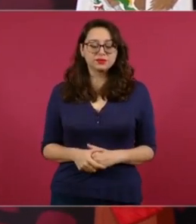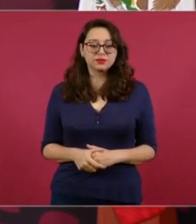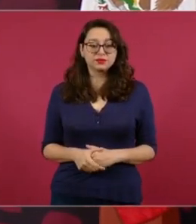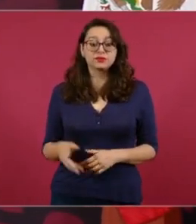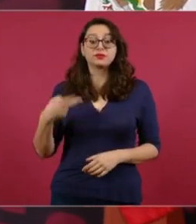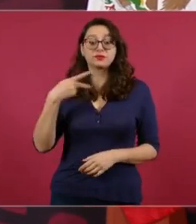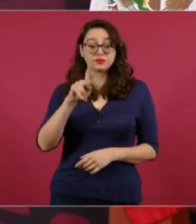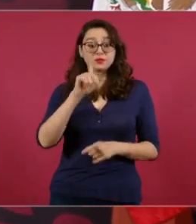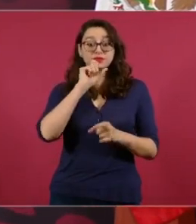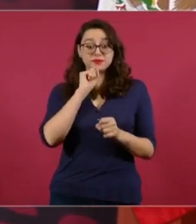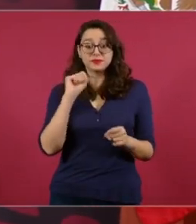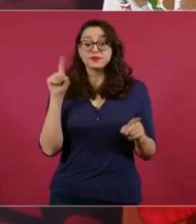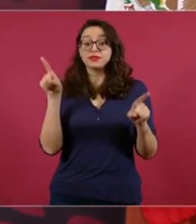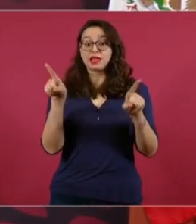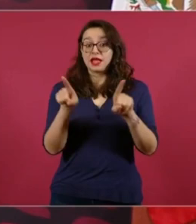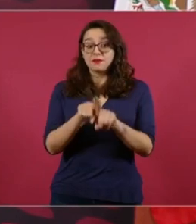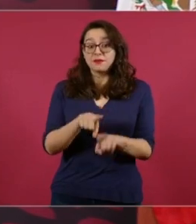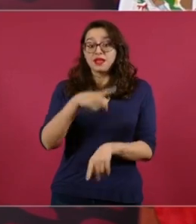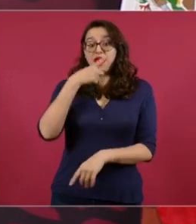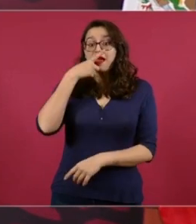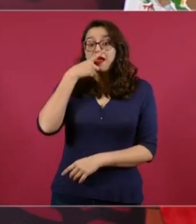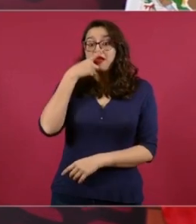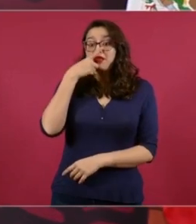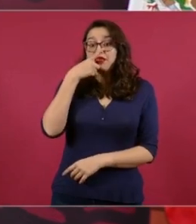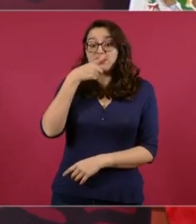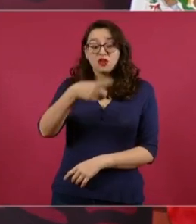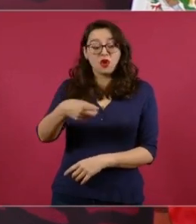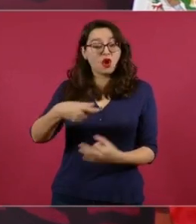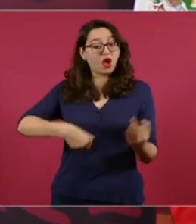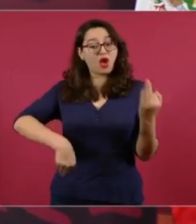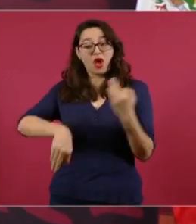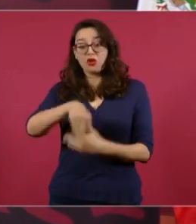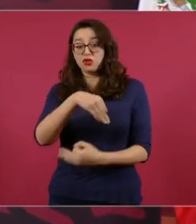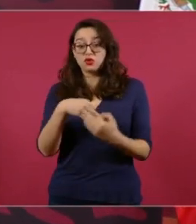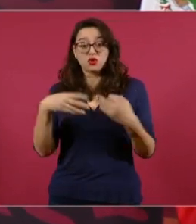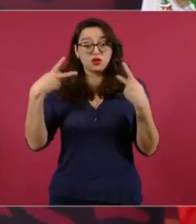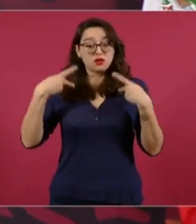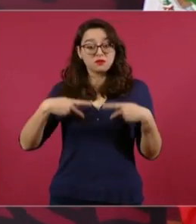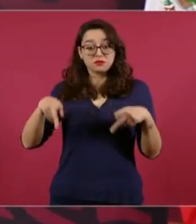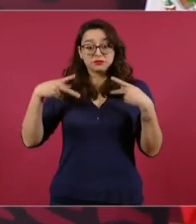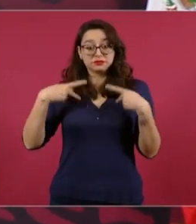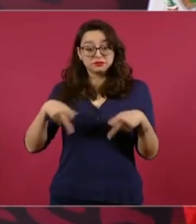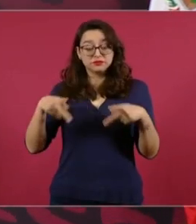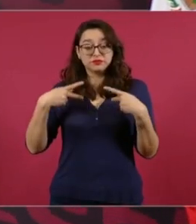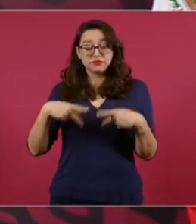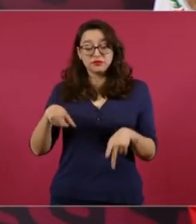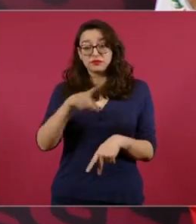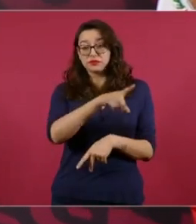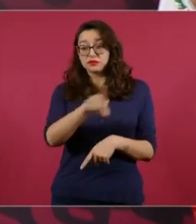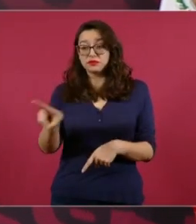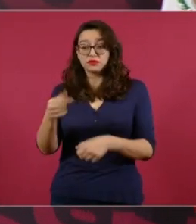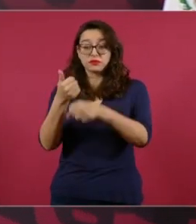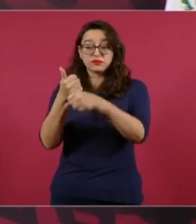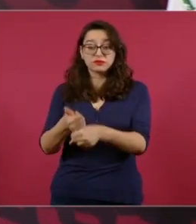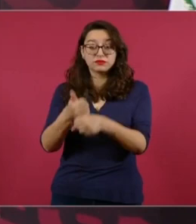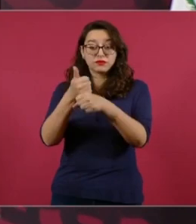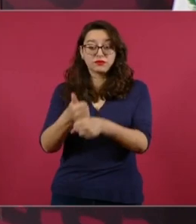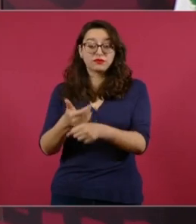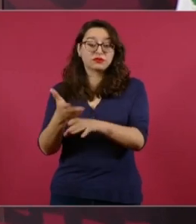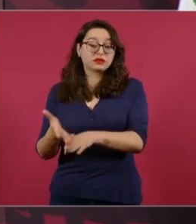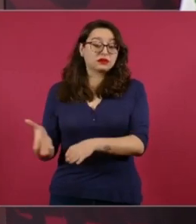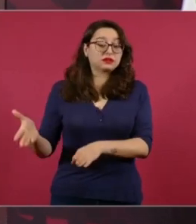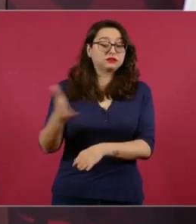a todas las personas que han sido afectadas por la política neoliberal, porque fueron muchos